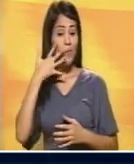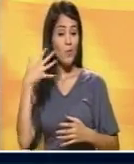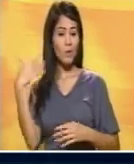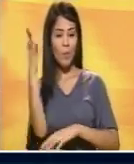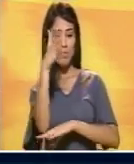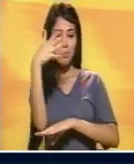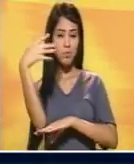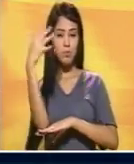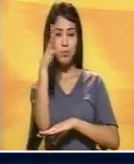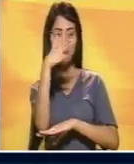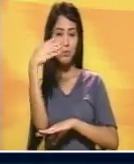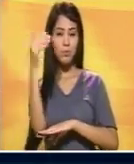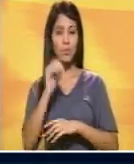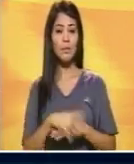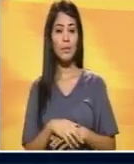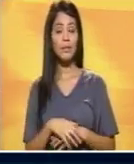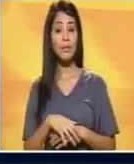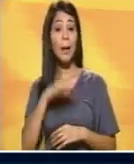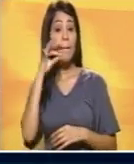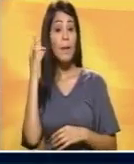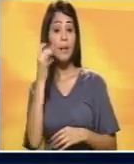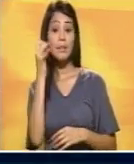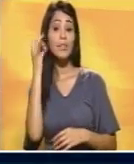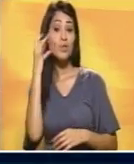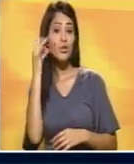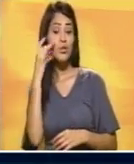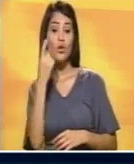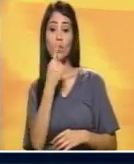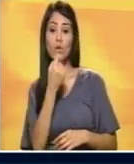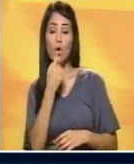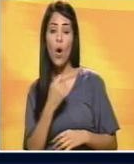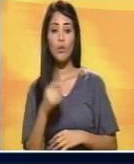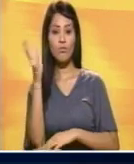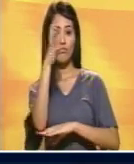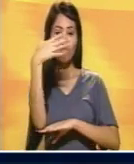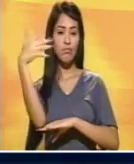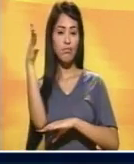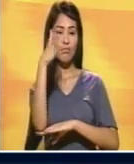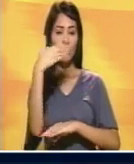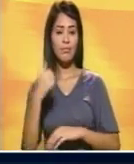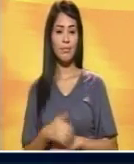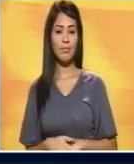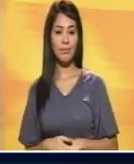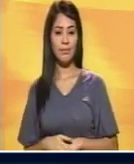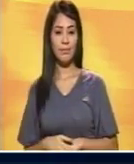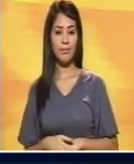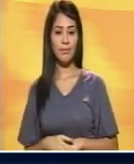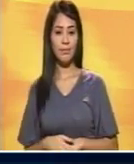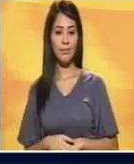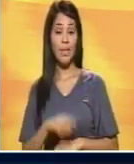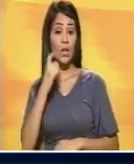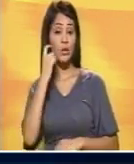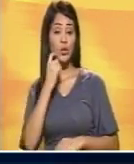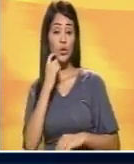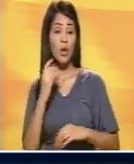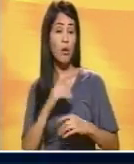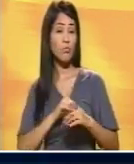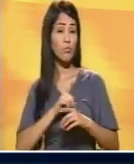el tricolor amarillo, azul y rojo, tricolor mirandino, que llevó Sucre a las más